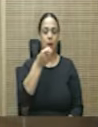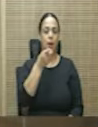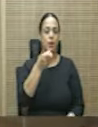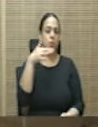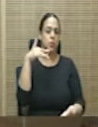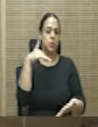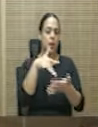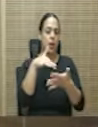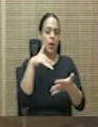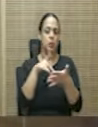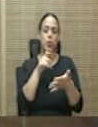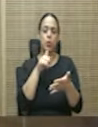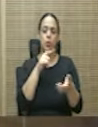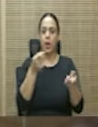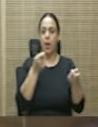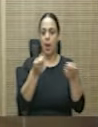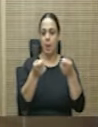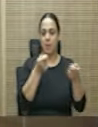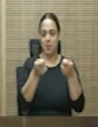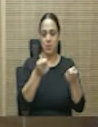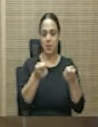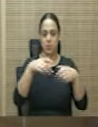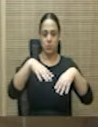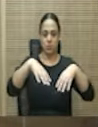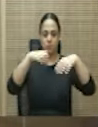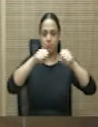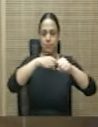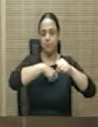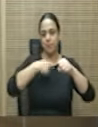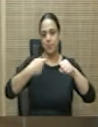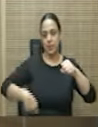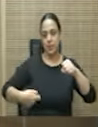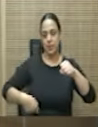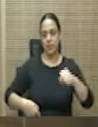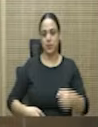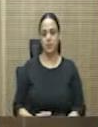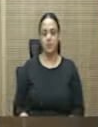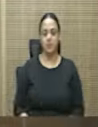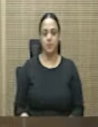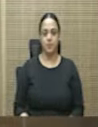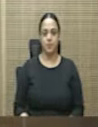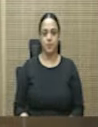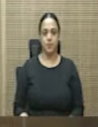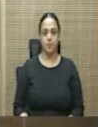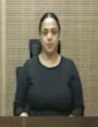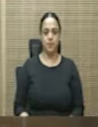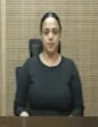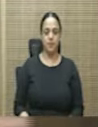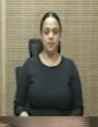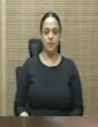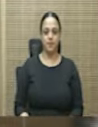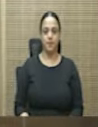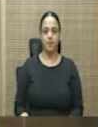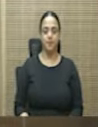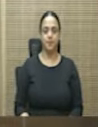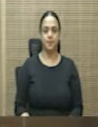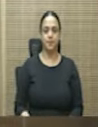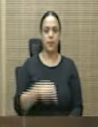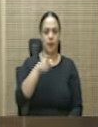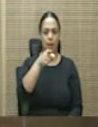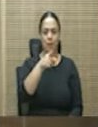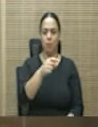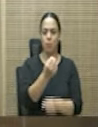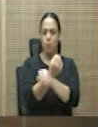administración que está subordinada a su persona señor presidente lo anterior no es tarea imposible